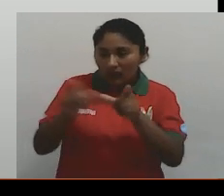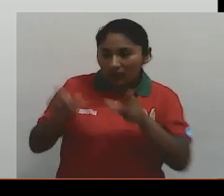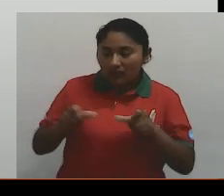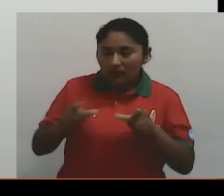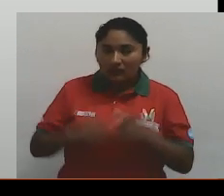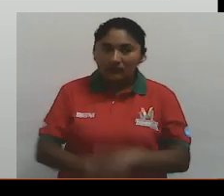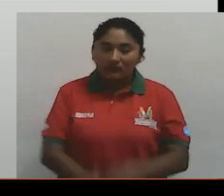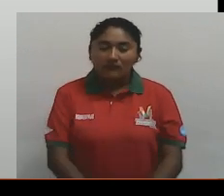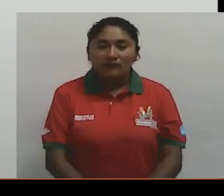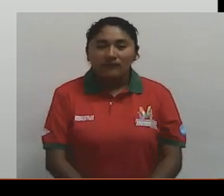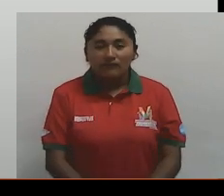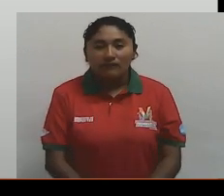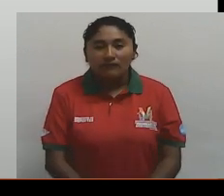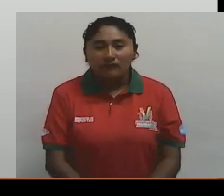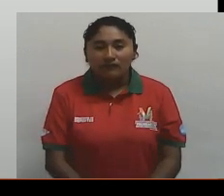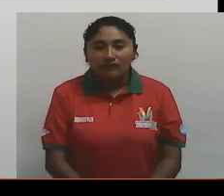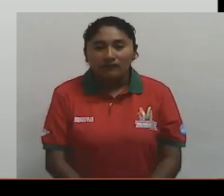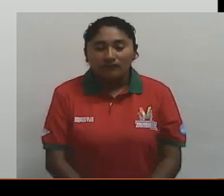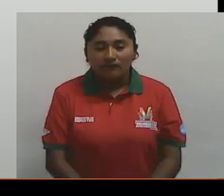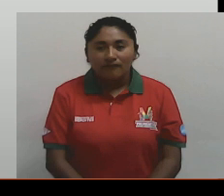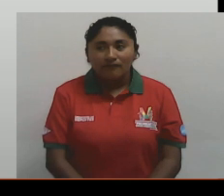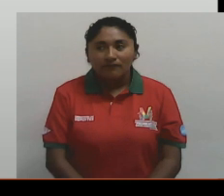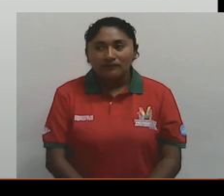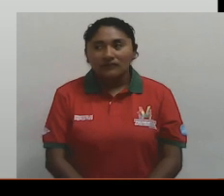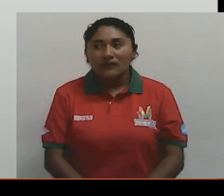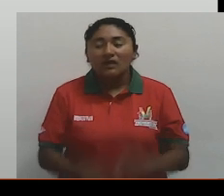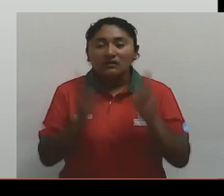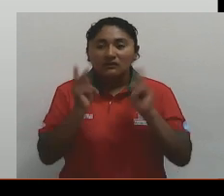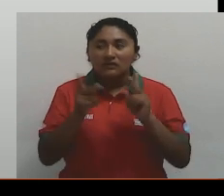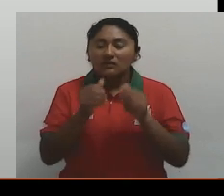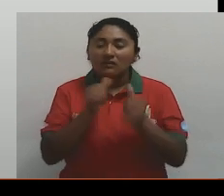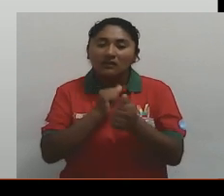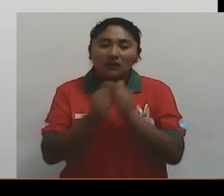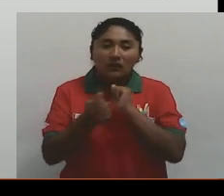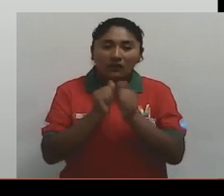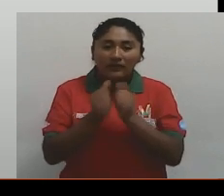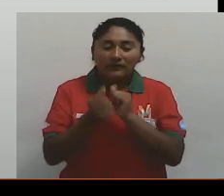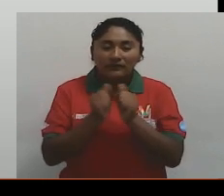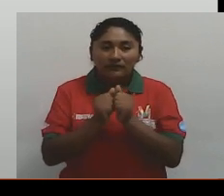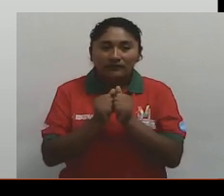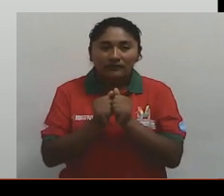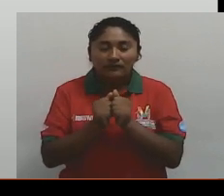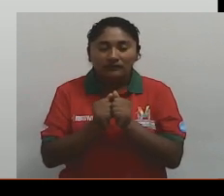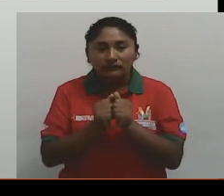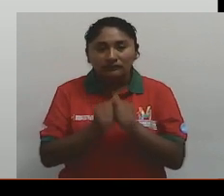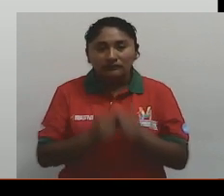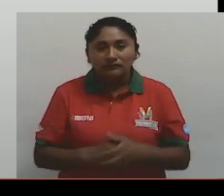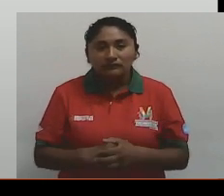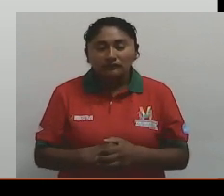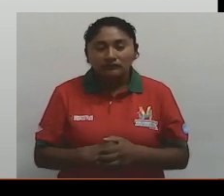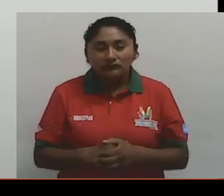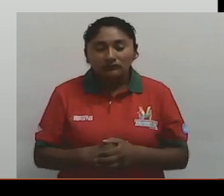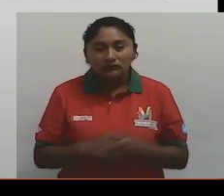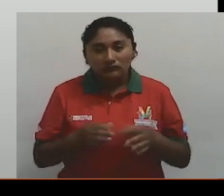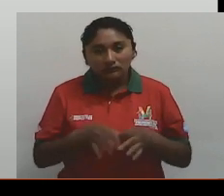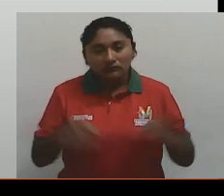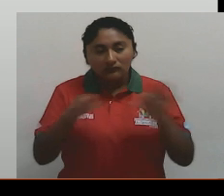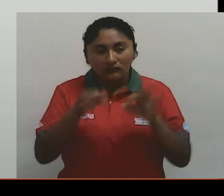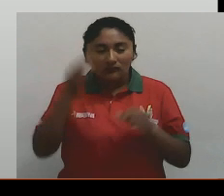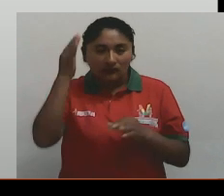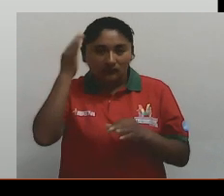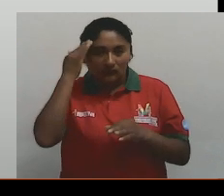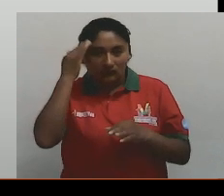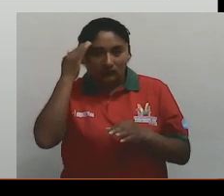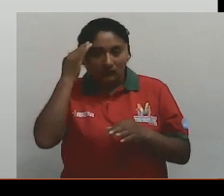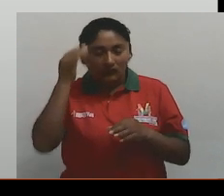tácticas. Los competidores utilizan este marco para confrontar técnicas, tácticas y poder. Este marco